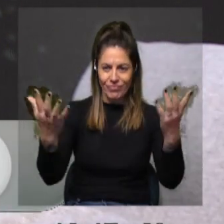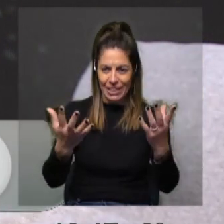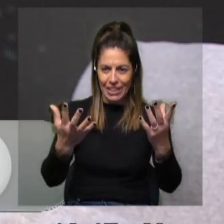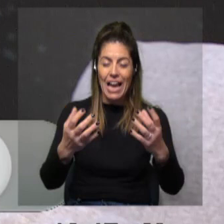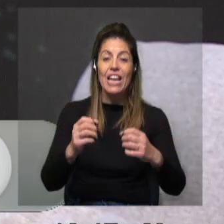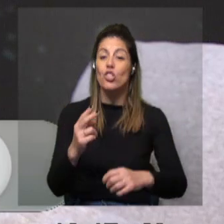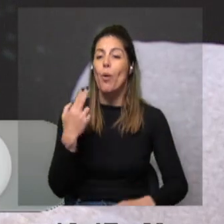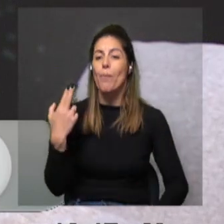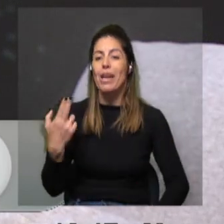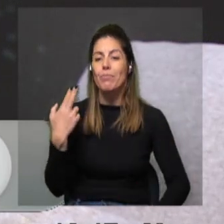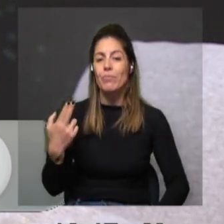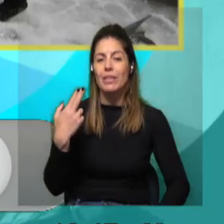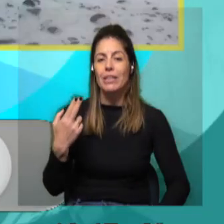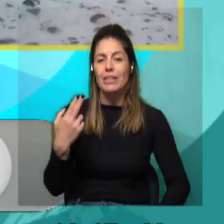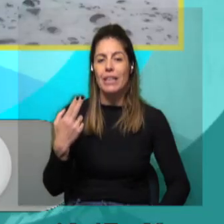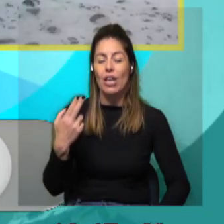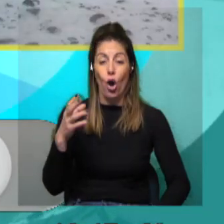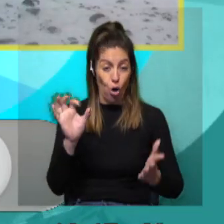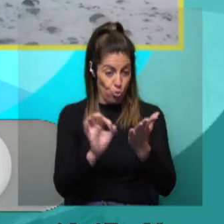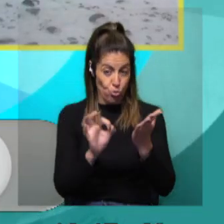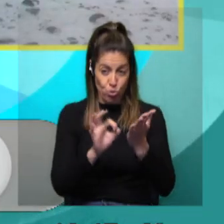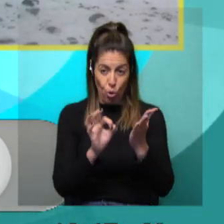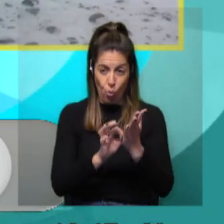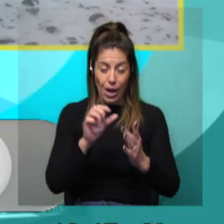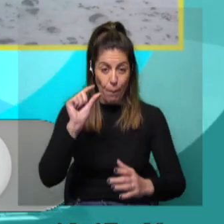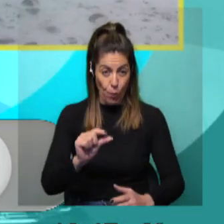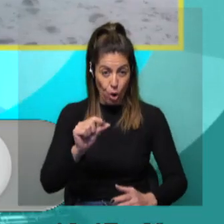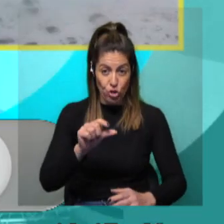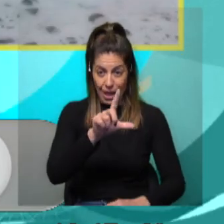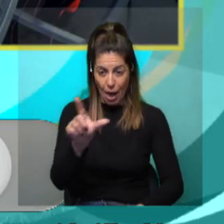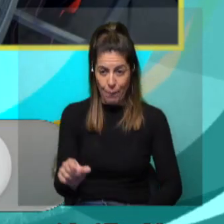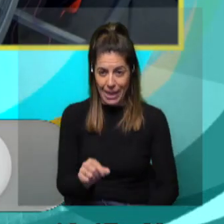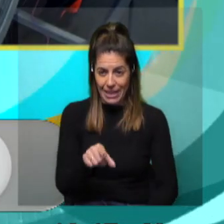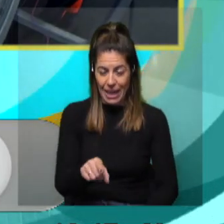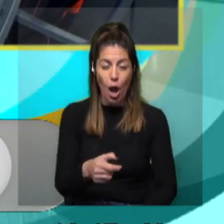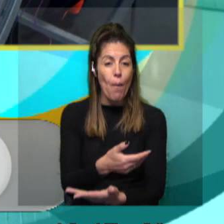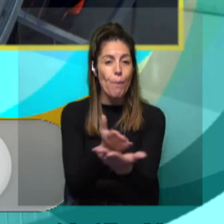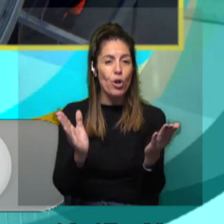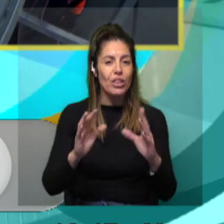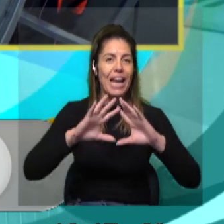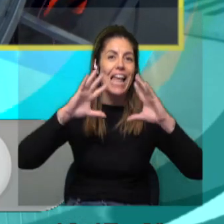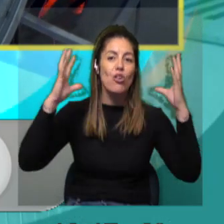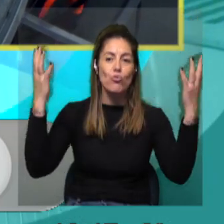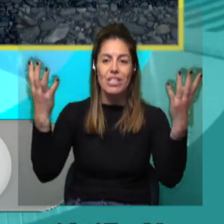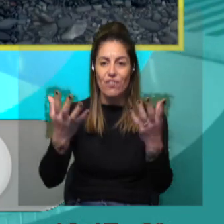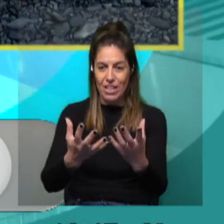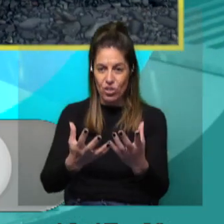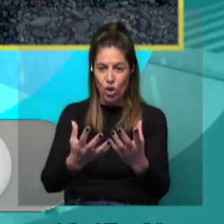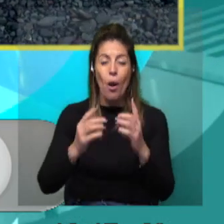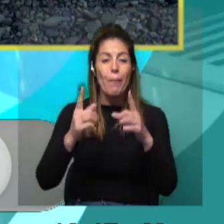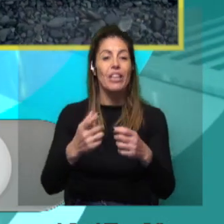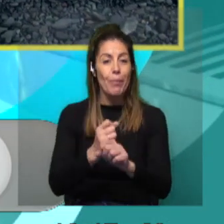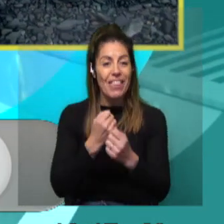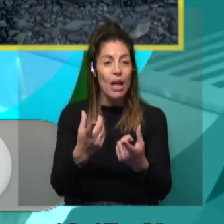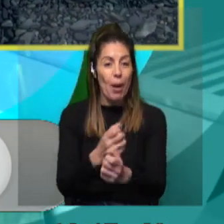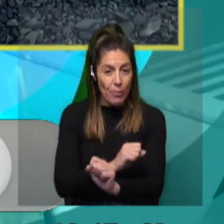lo que permite es, con un software que ellos tienen, que hay pocos en América, mostrar el universo, pero daba también la